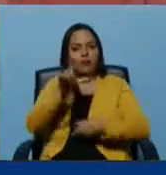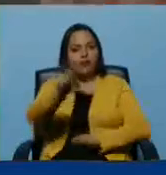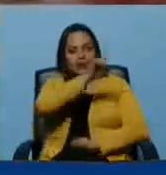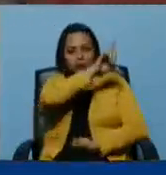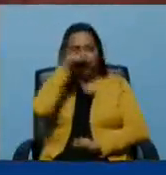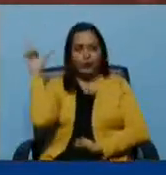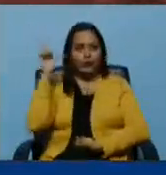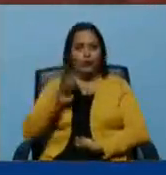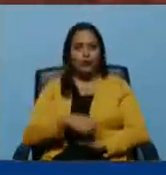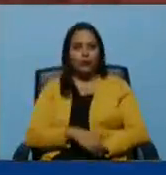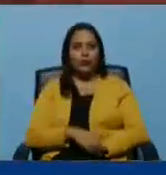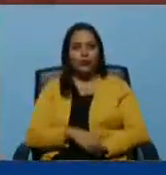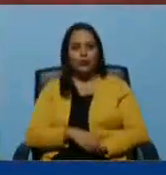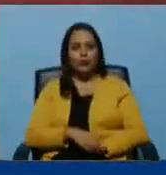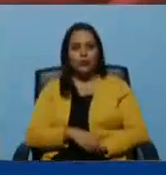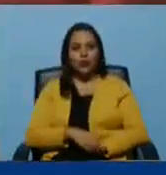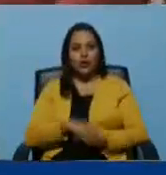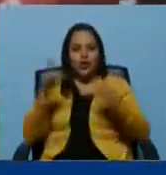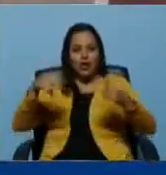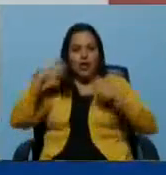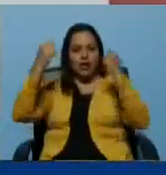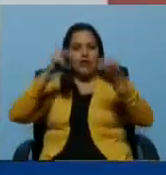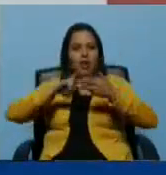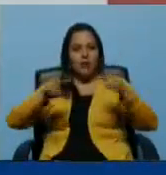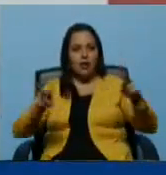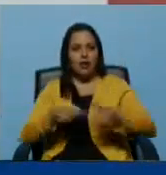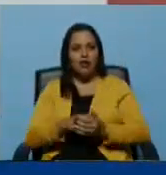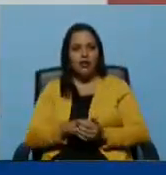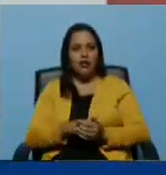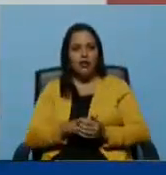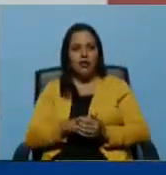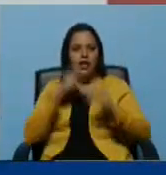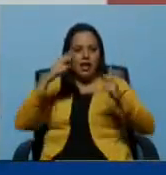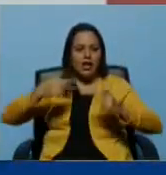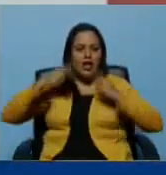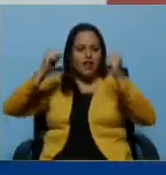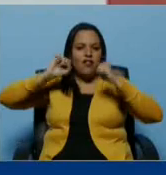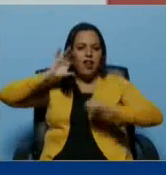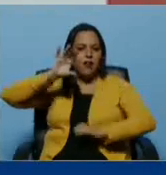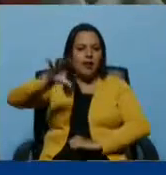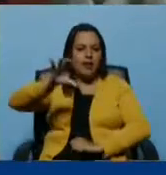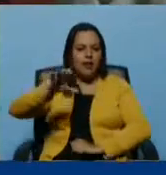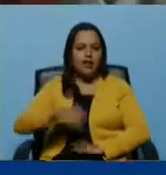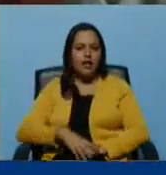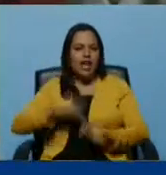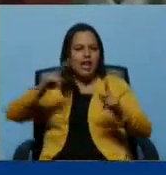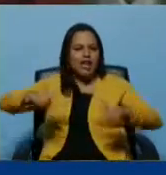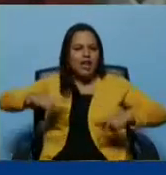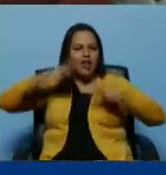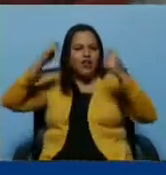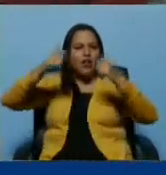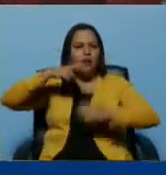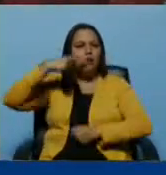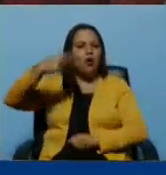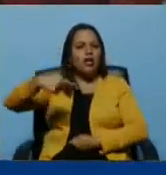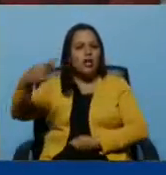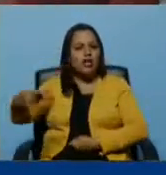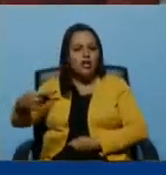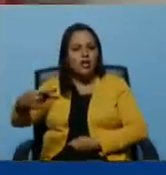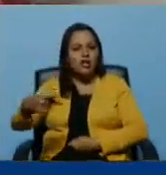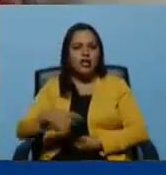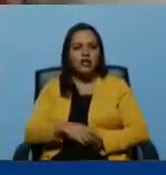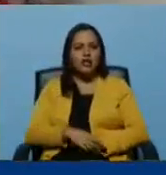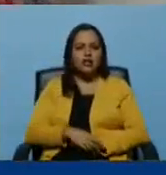de Venezuela! ¡Que viva la paz! ¡Que viva la patria! ¡Y que viva la política con P grande!